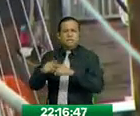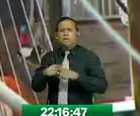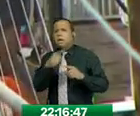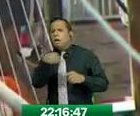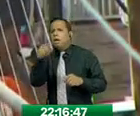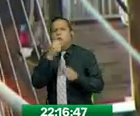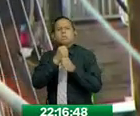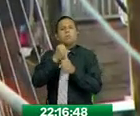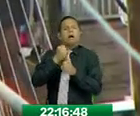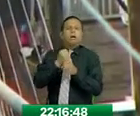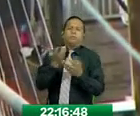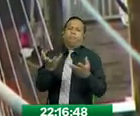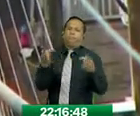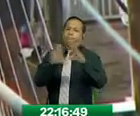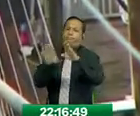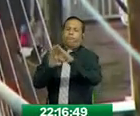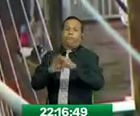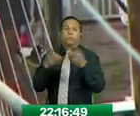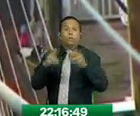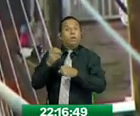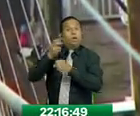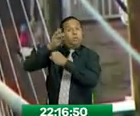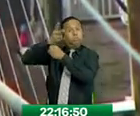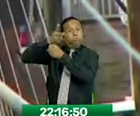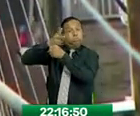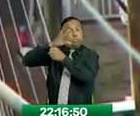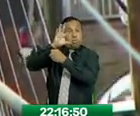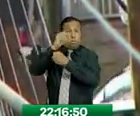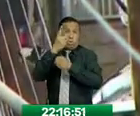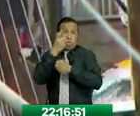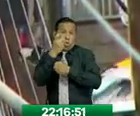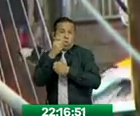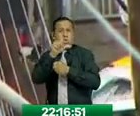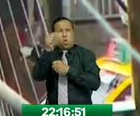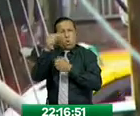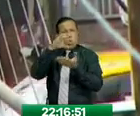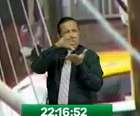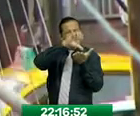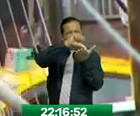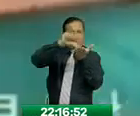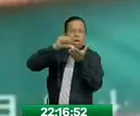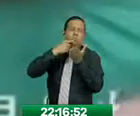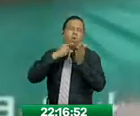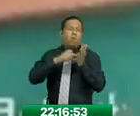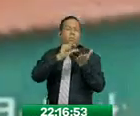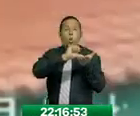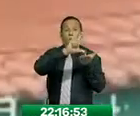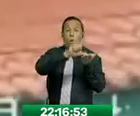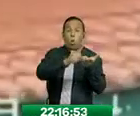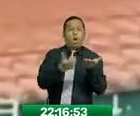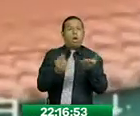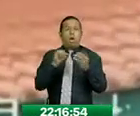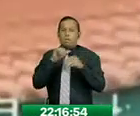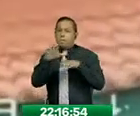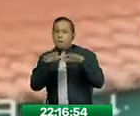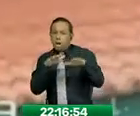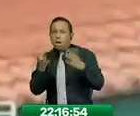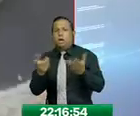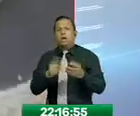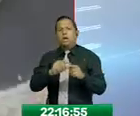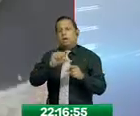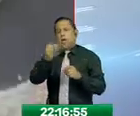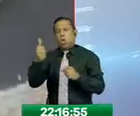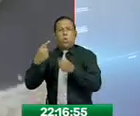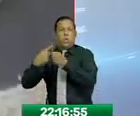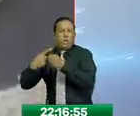mediante cámaras del EQ911 en otras ciudades, por ejemplo en Loja, también en Ibarra y algunos barrios